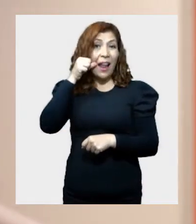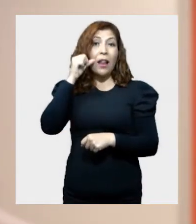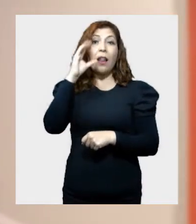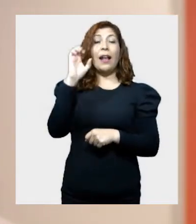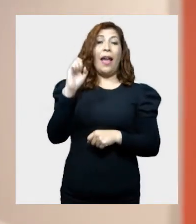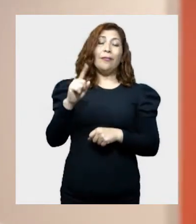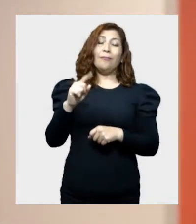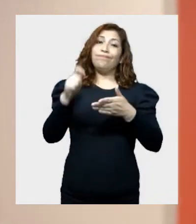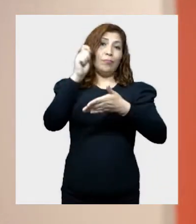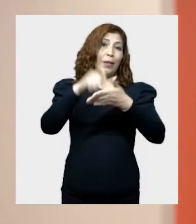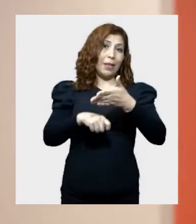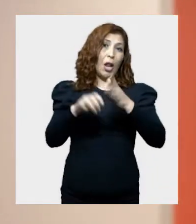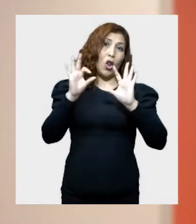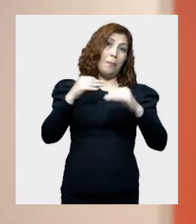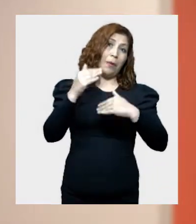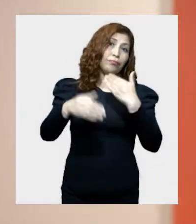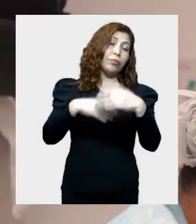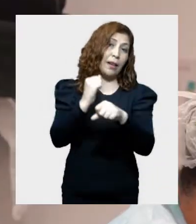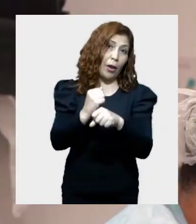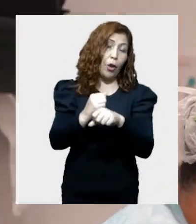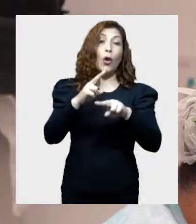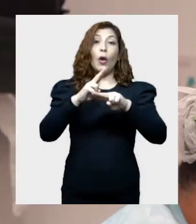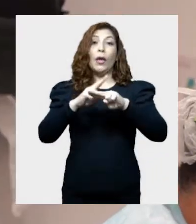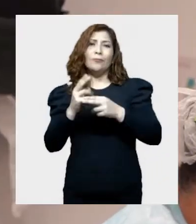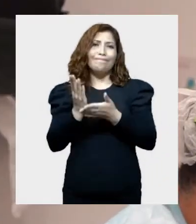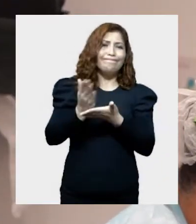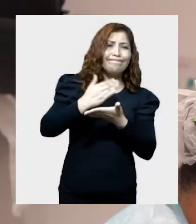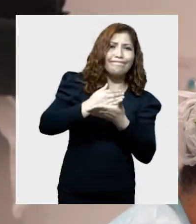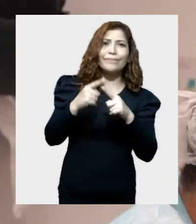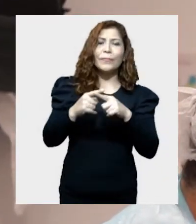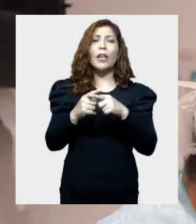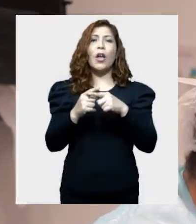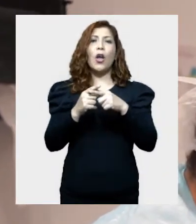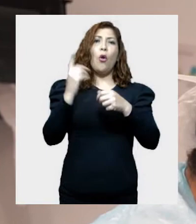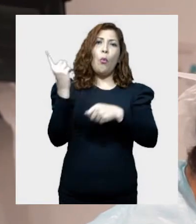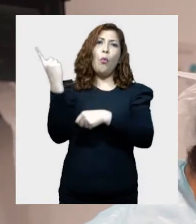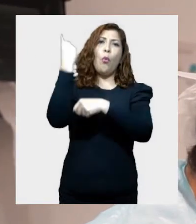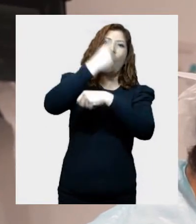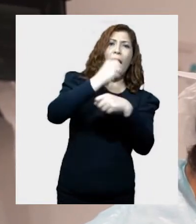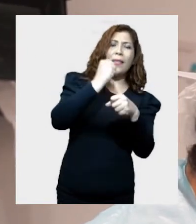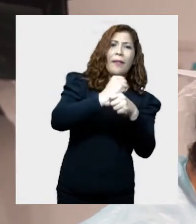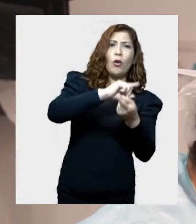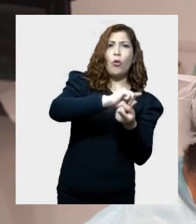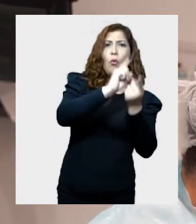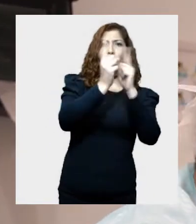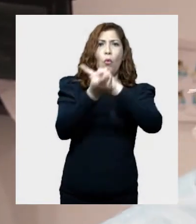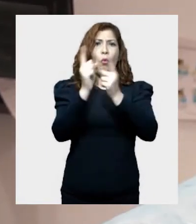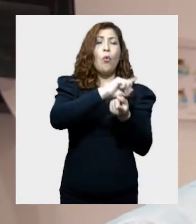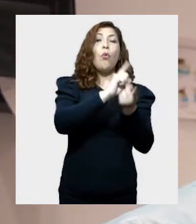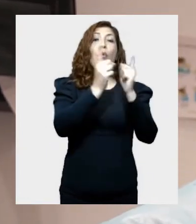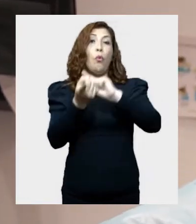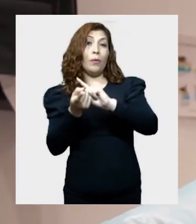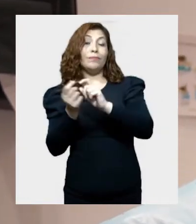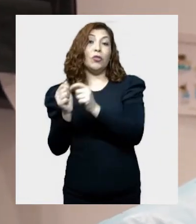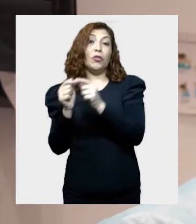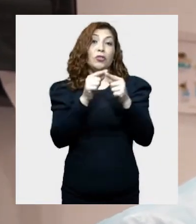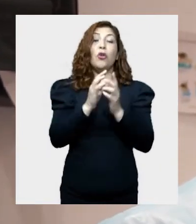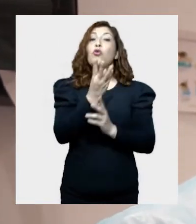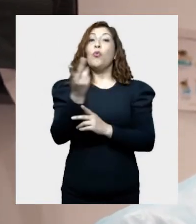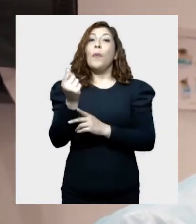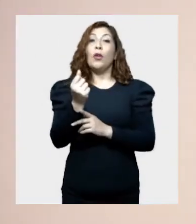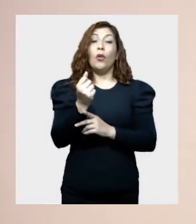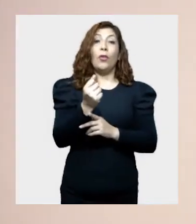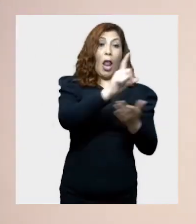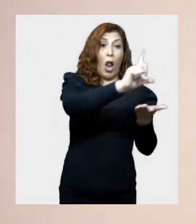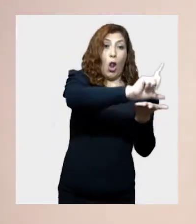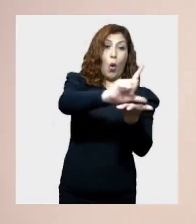normal funcionamiento y reorganizó su dotación en jornadas de trabajo rotativos. Junto a ello, el número de boxes